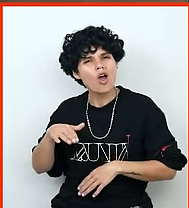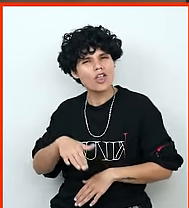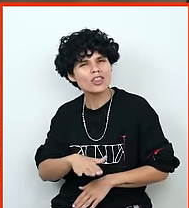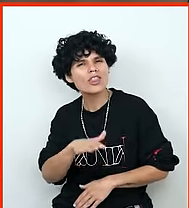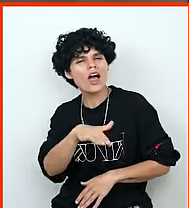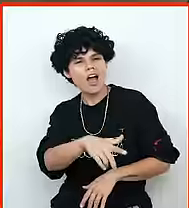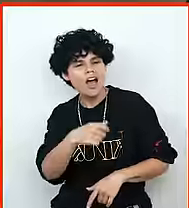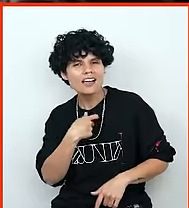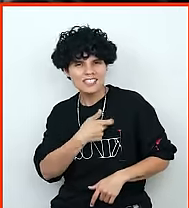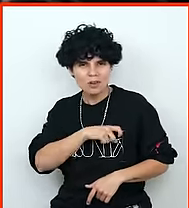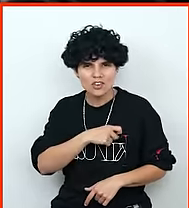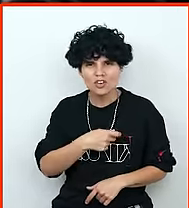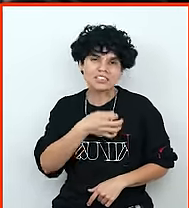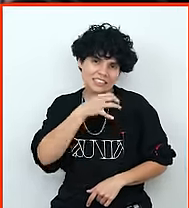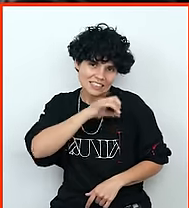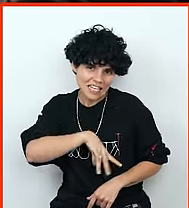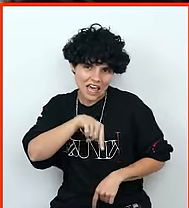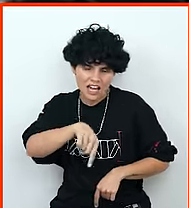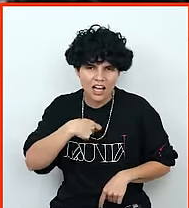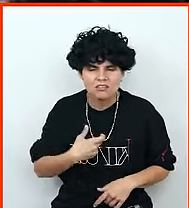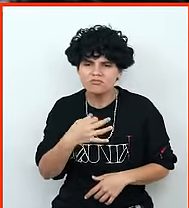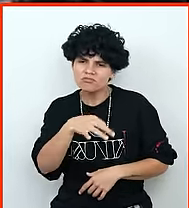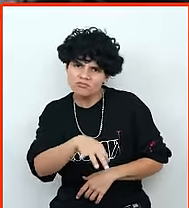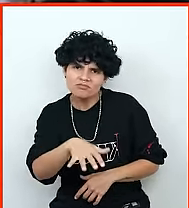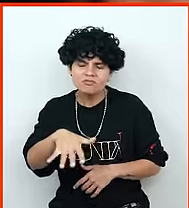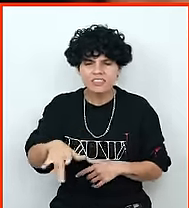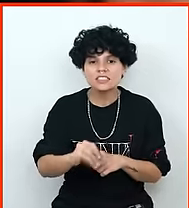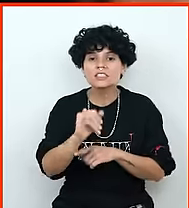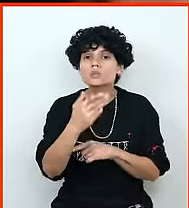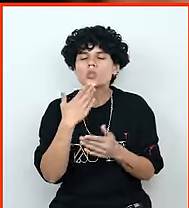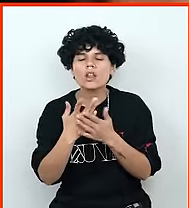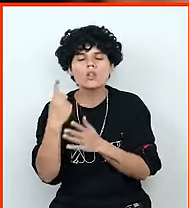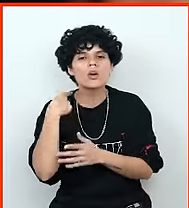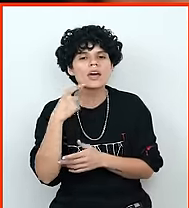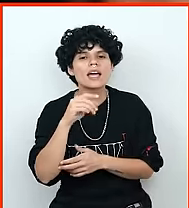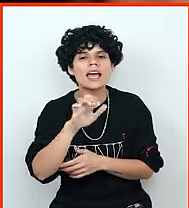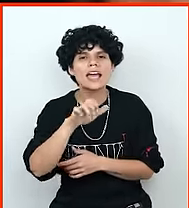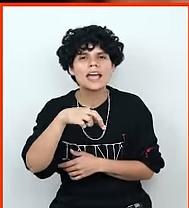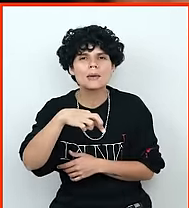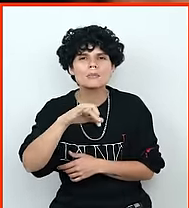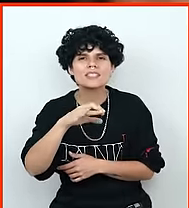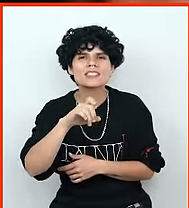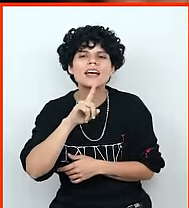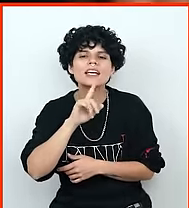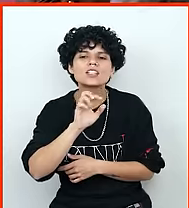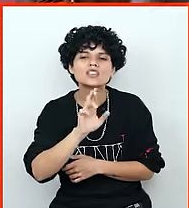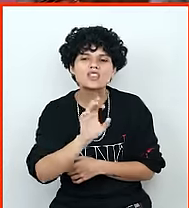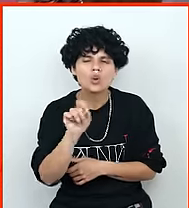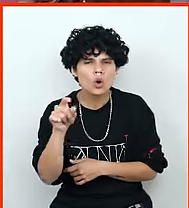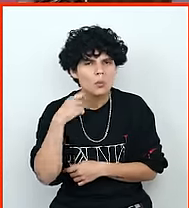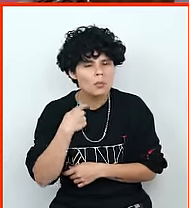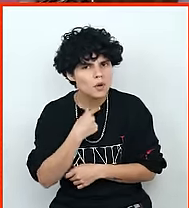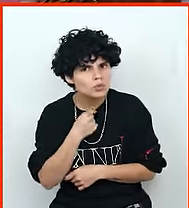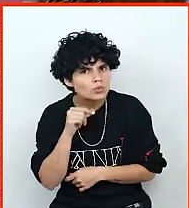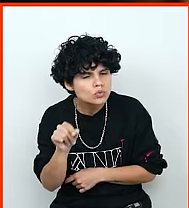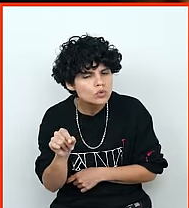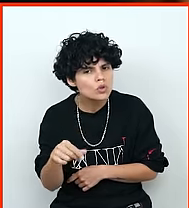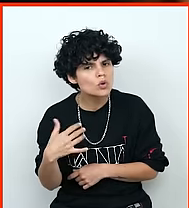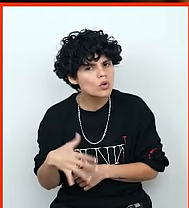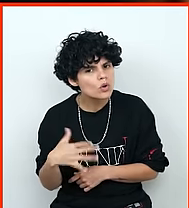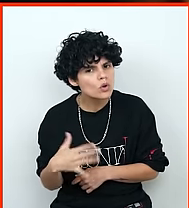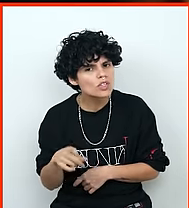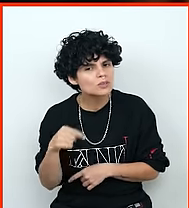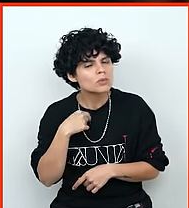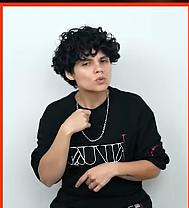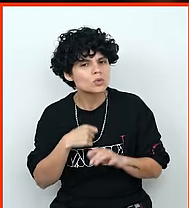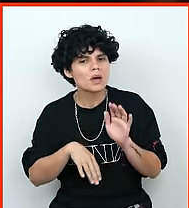música en nuestro idioma, ¿no? Claro, claro. Claro, cuando escucho al Epicentro, sobre todo de Calambre, ¿cachai? Me gustó mucho cómo lo hacía él.